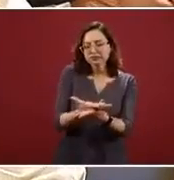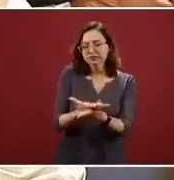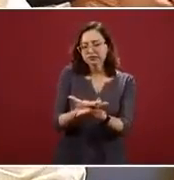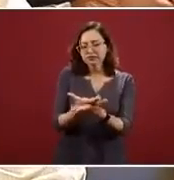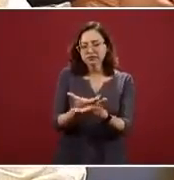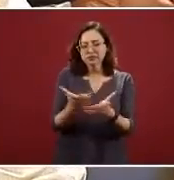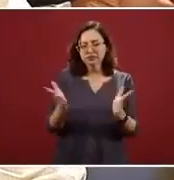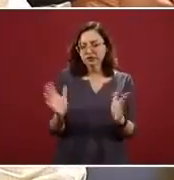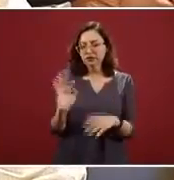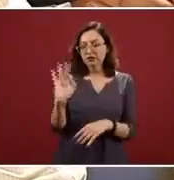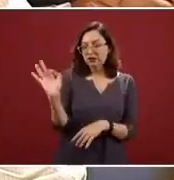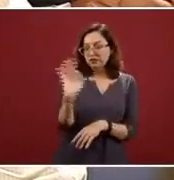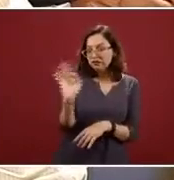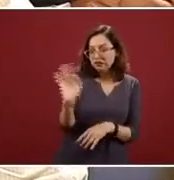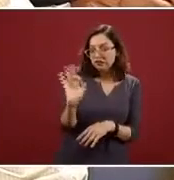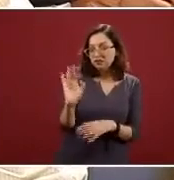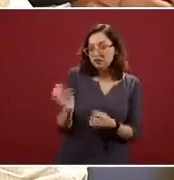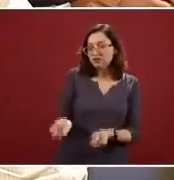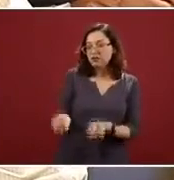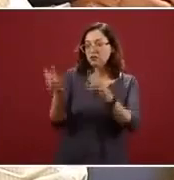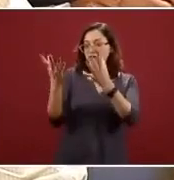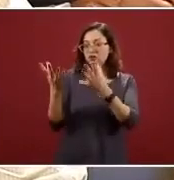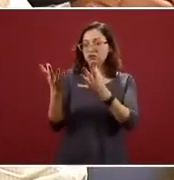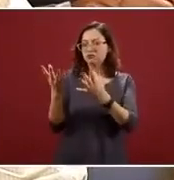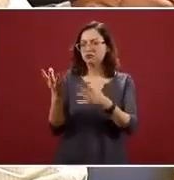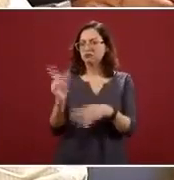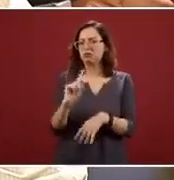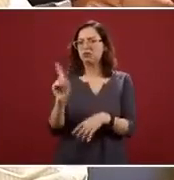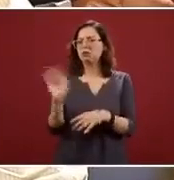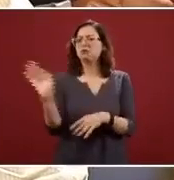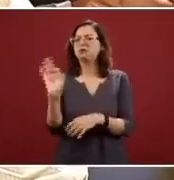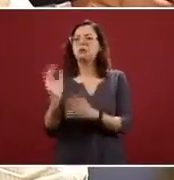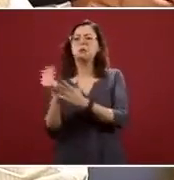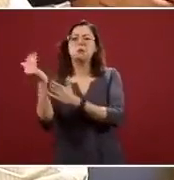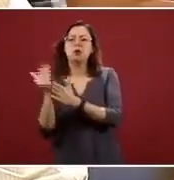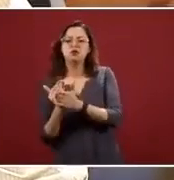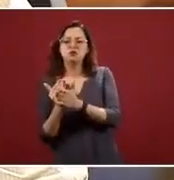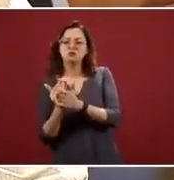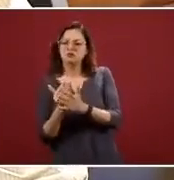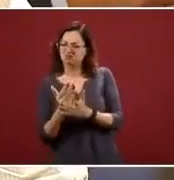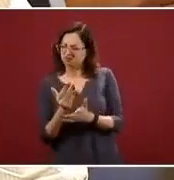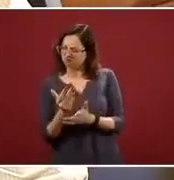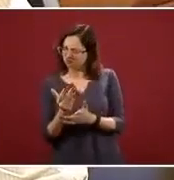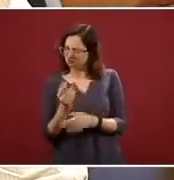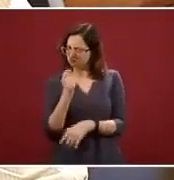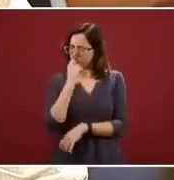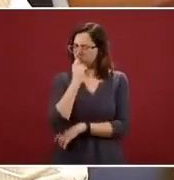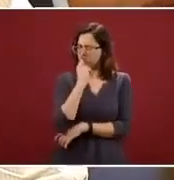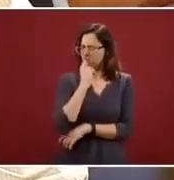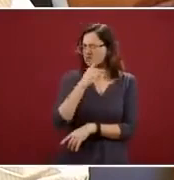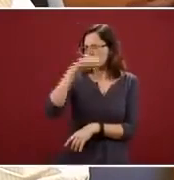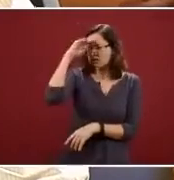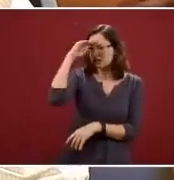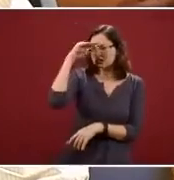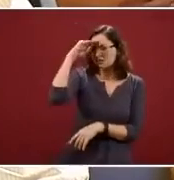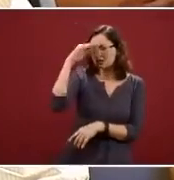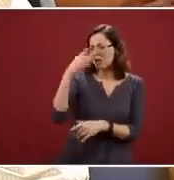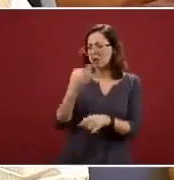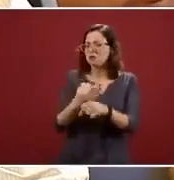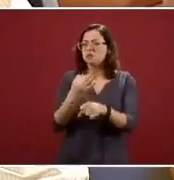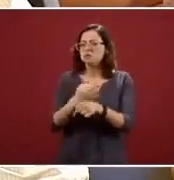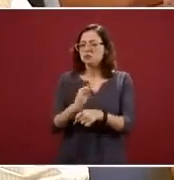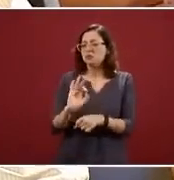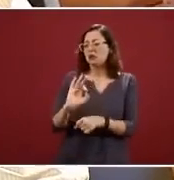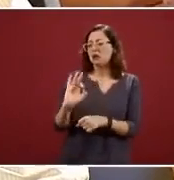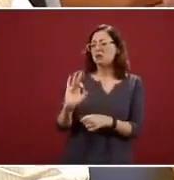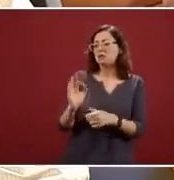estas estimaciones, hablaban de unas estimaciones mayores. Entonces quiero que nos aclaren exactamente si este escenario es muy conservador. También